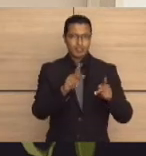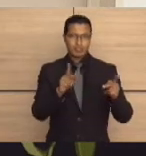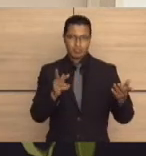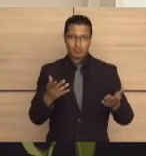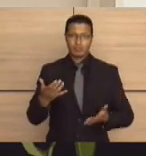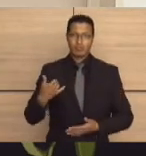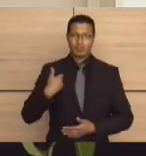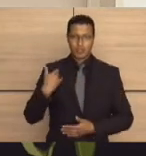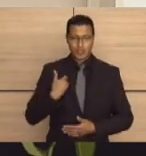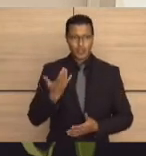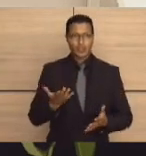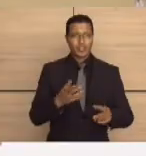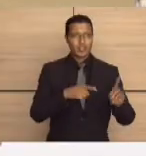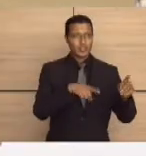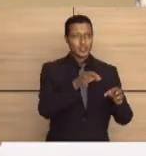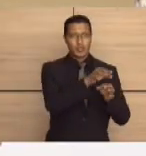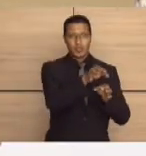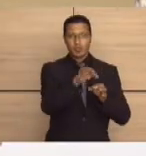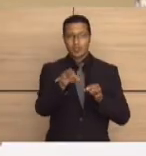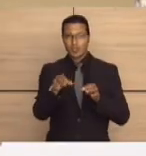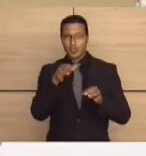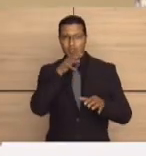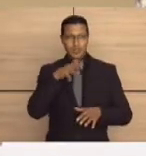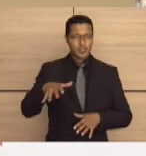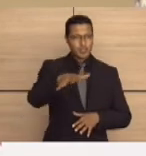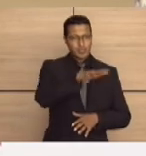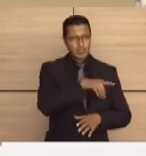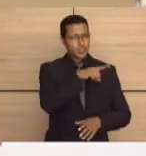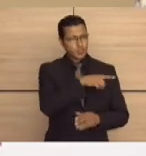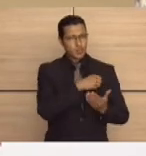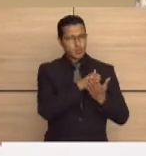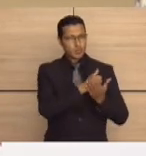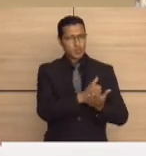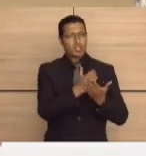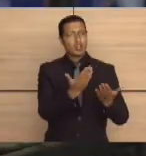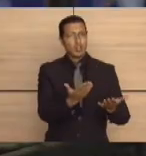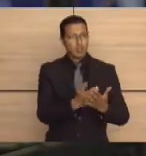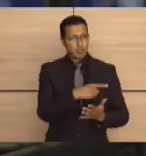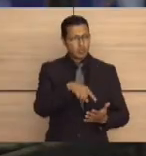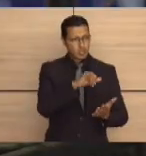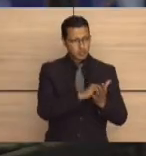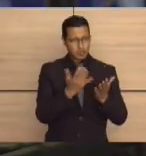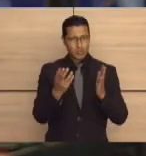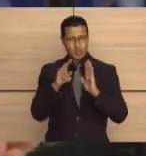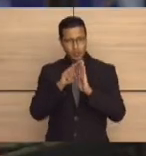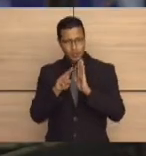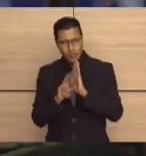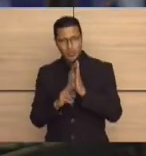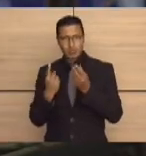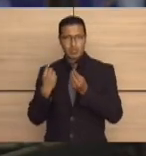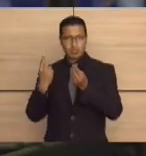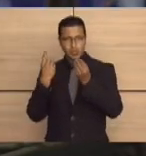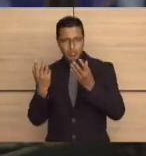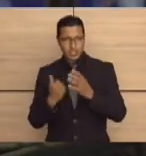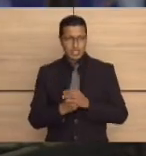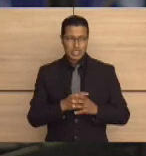rurales cerca Pereira. ¿Cómo hacer para que, digamos, esas políticas, esas dinámicas que usted está instaurando en